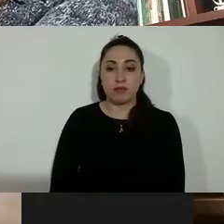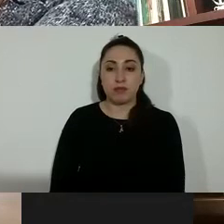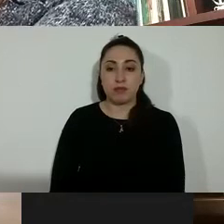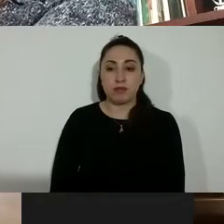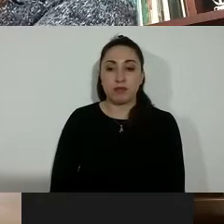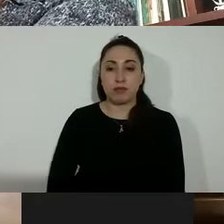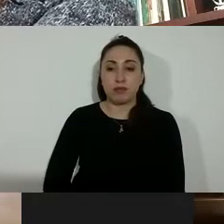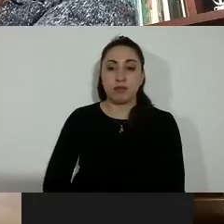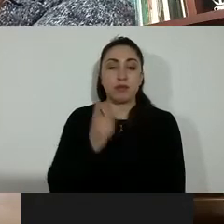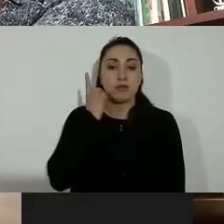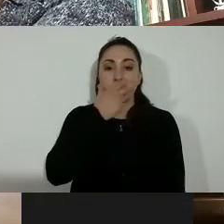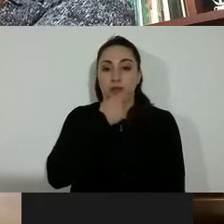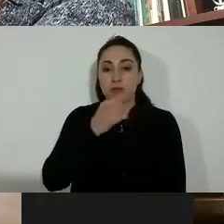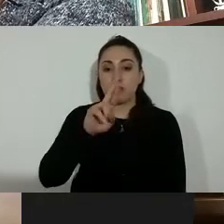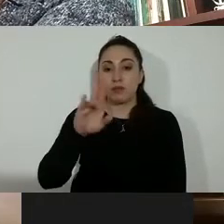Diputado Rubio.